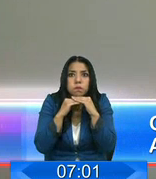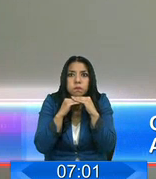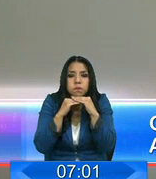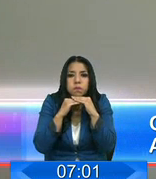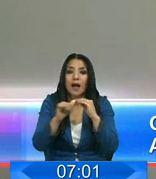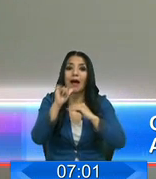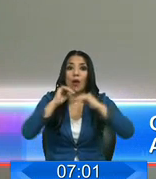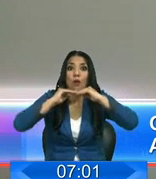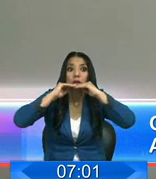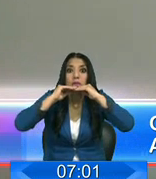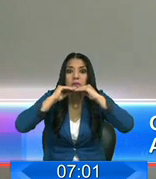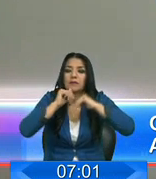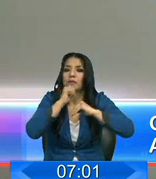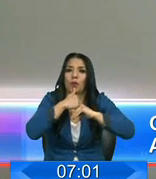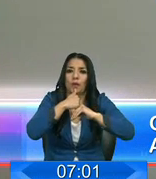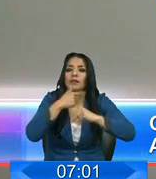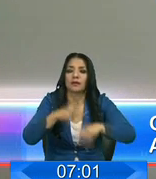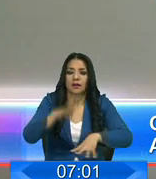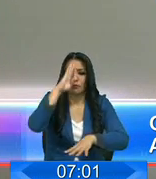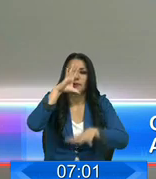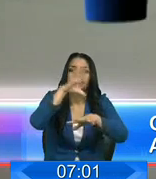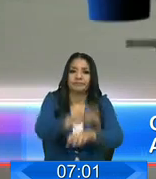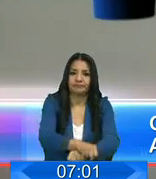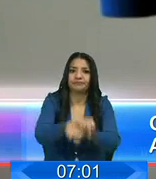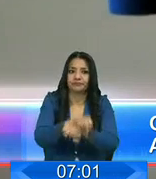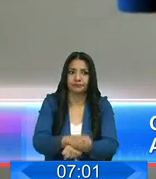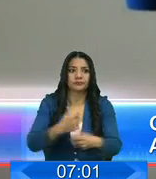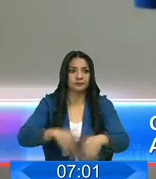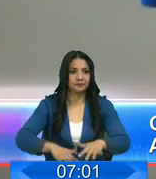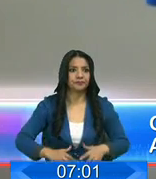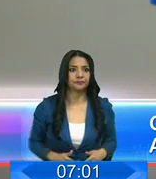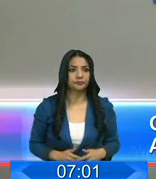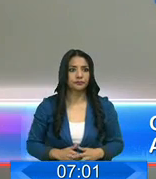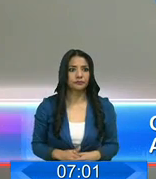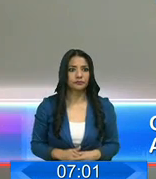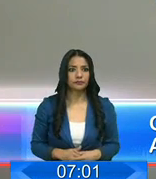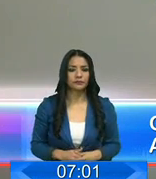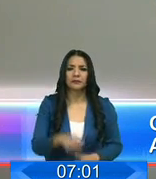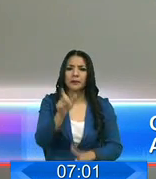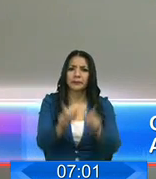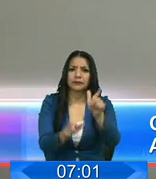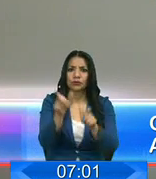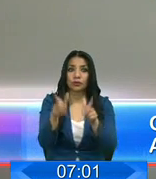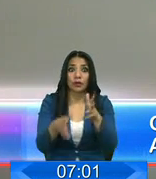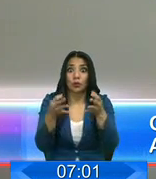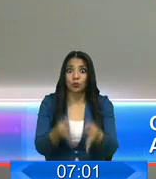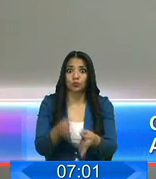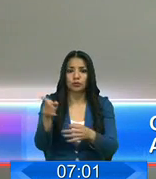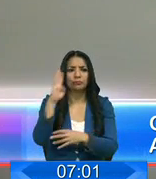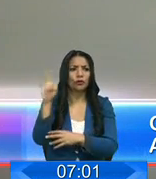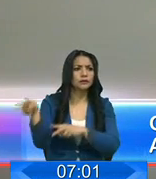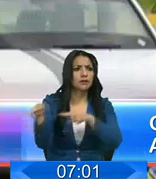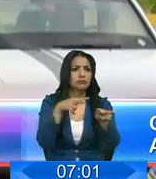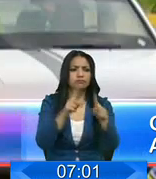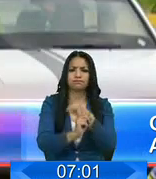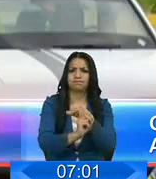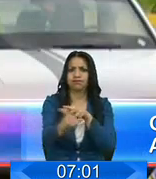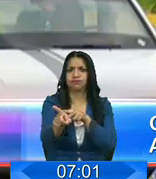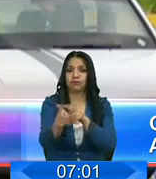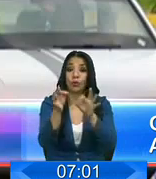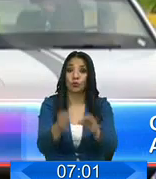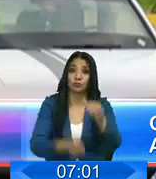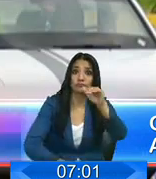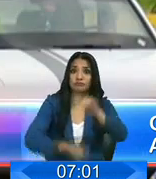fue detenido inmediatamente por uniformados de la Policía Nacional. Estos individuos huyen del lugar y el uno se mete a